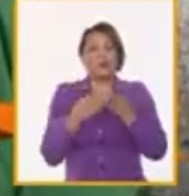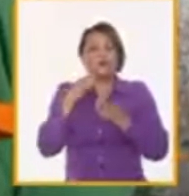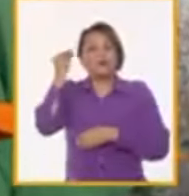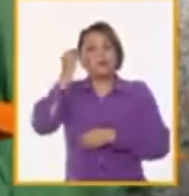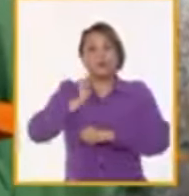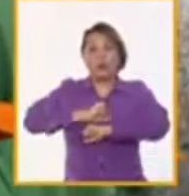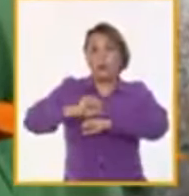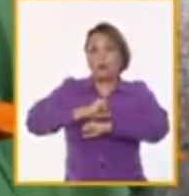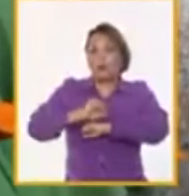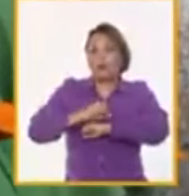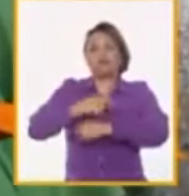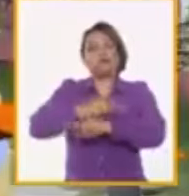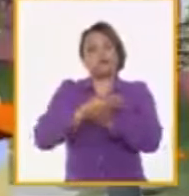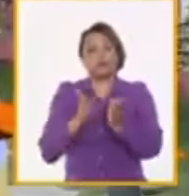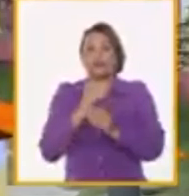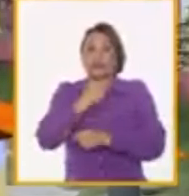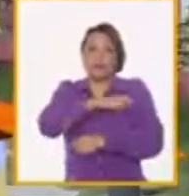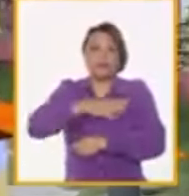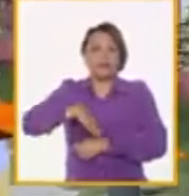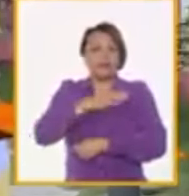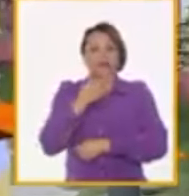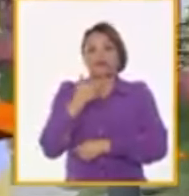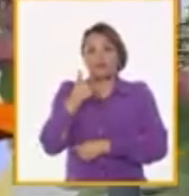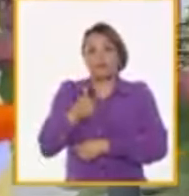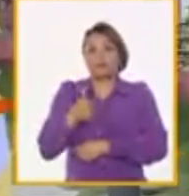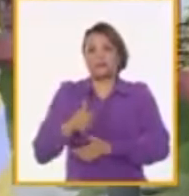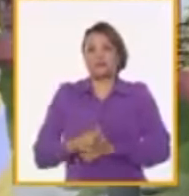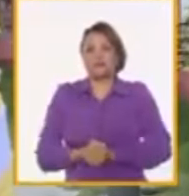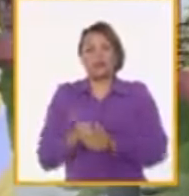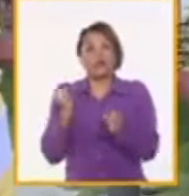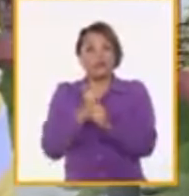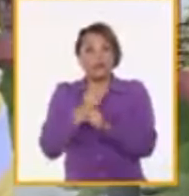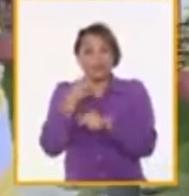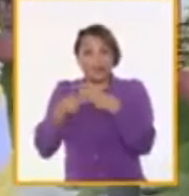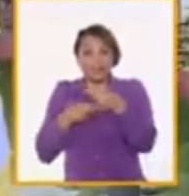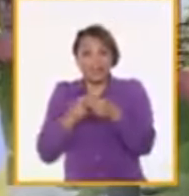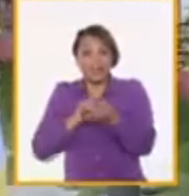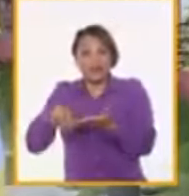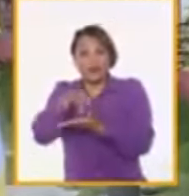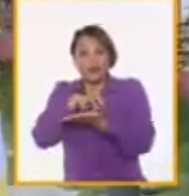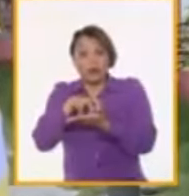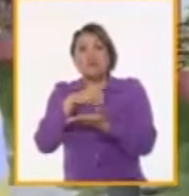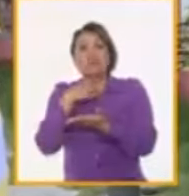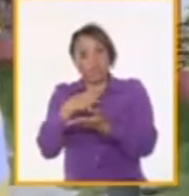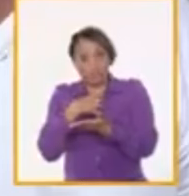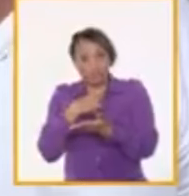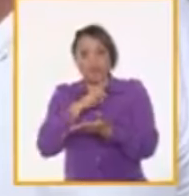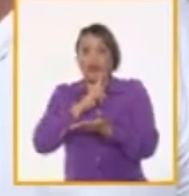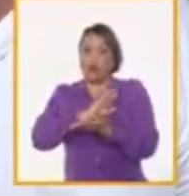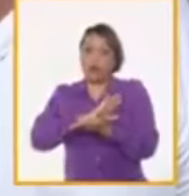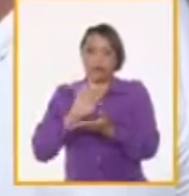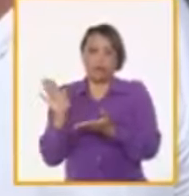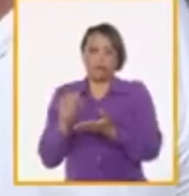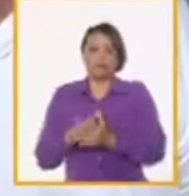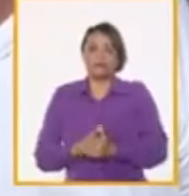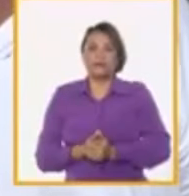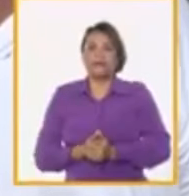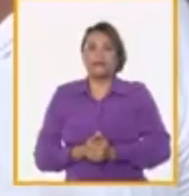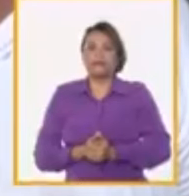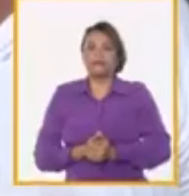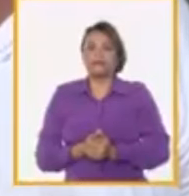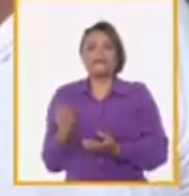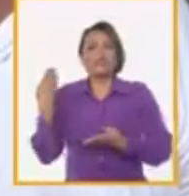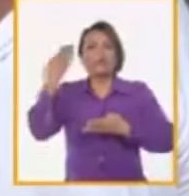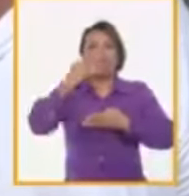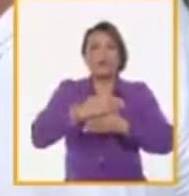llega agua normalmente aquí a la gente. Con esa obra que se hizo, esa parte de esa población tiene garantizada el agua. Los recursos y el bloqueo